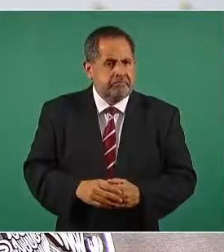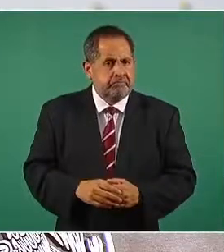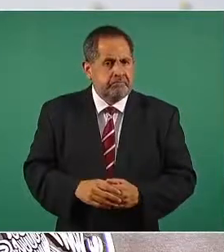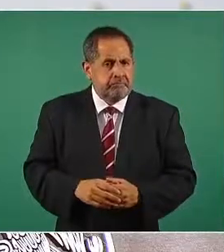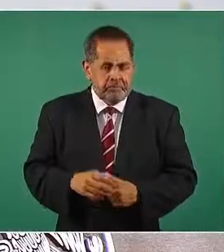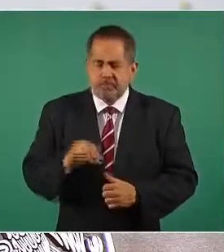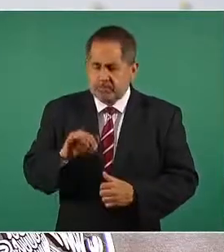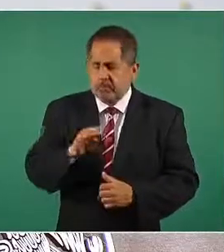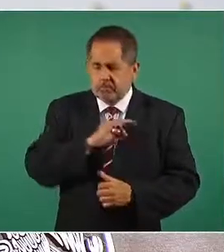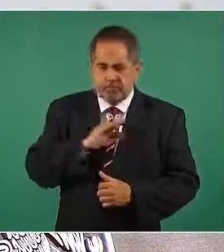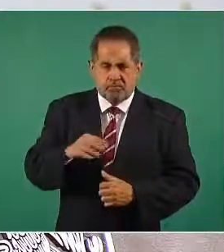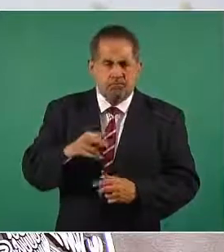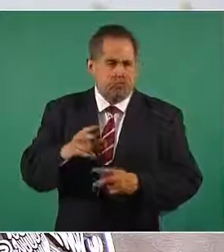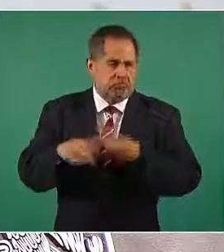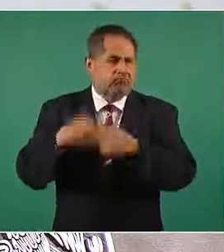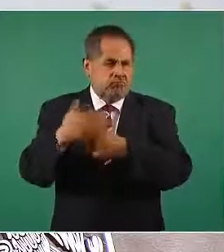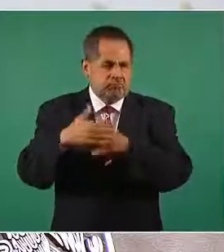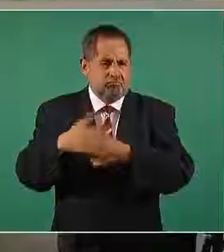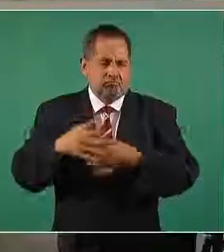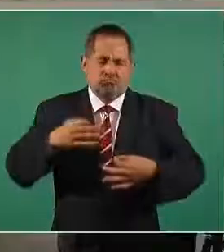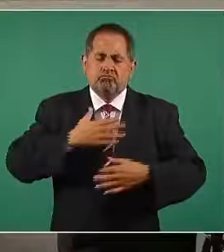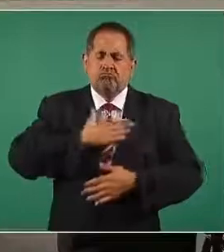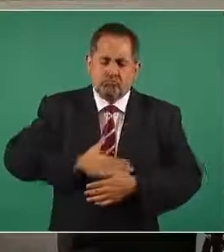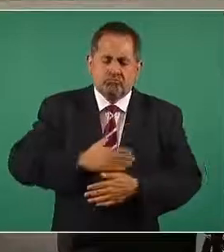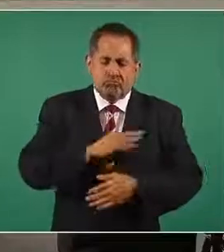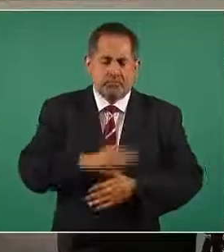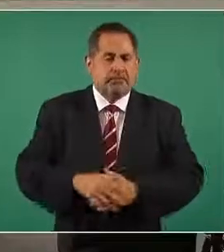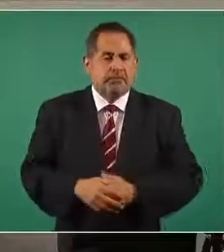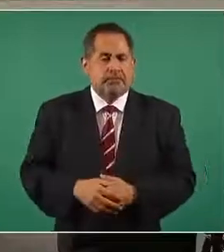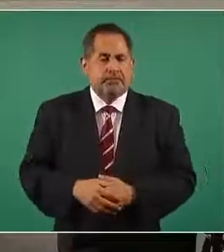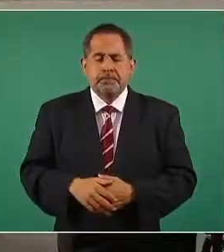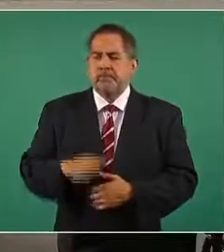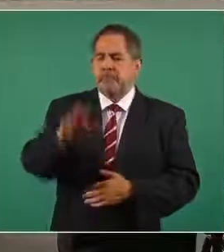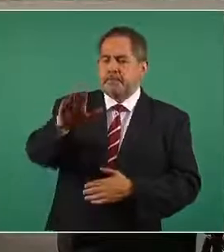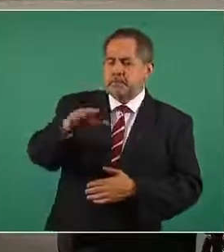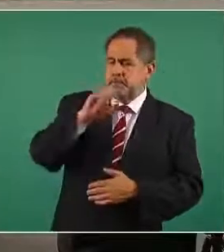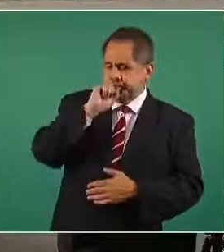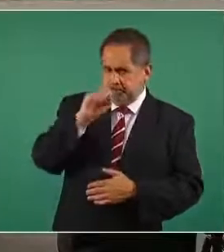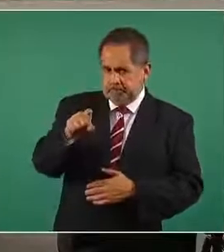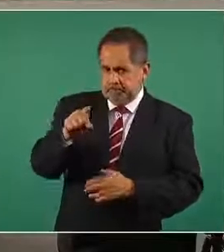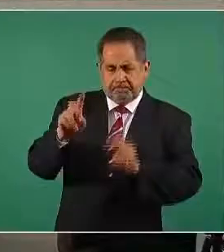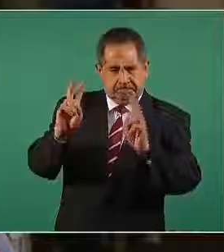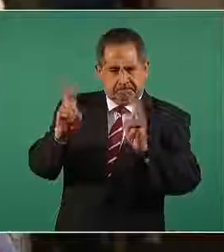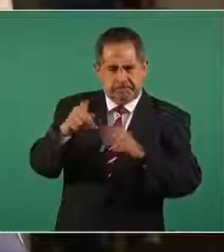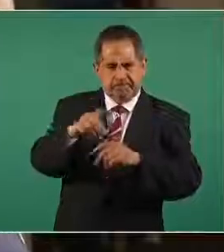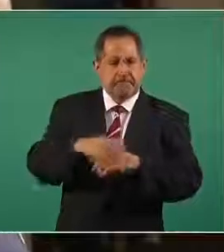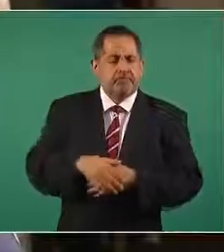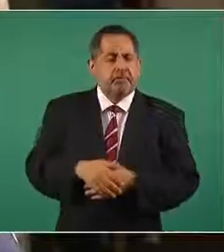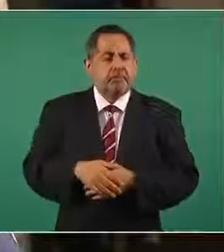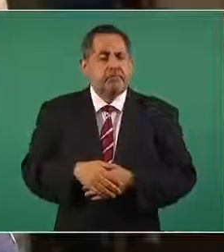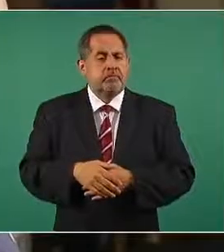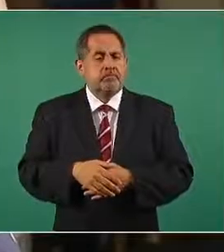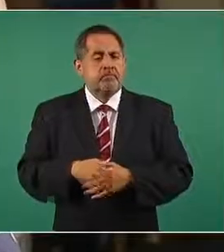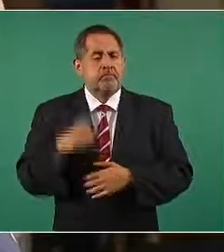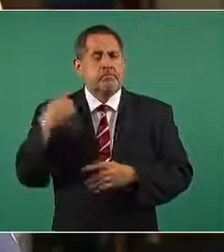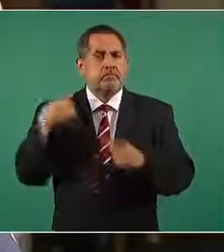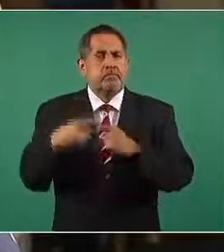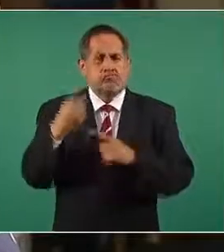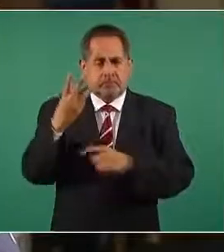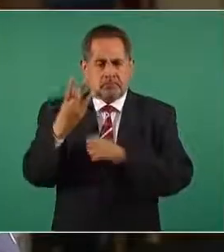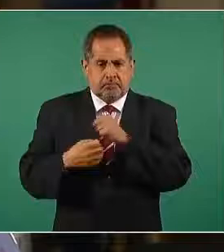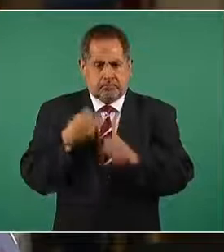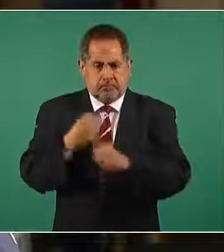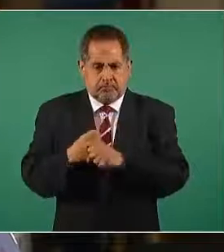se puede hacer justicia. Presidente, en este mismo de la impunidad que ha ofrecido usted a lo largo de 3